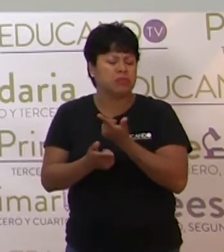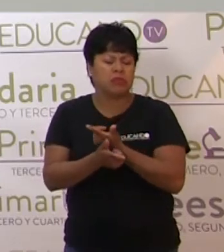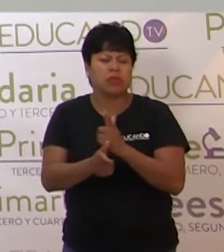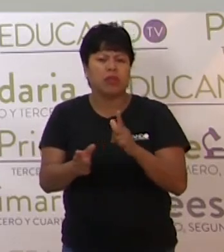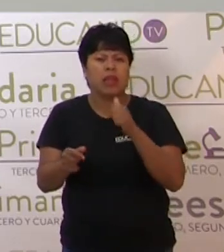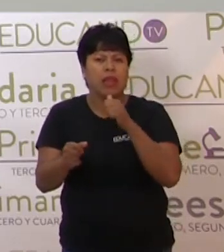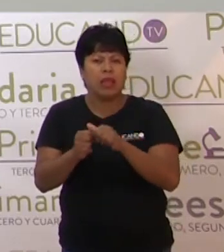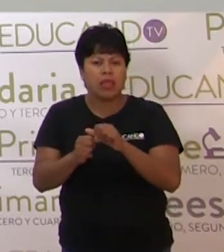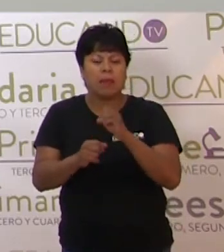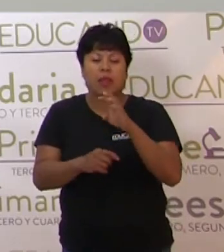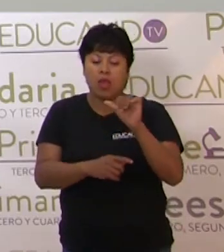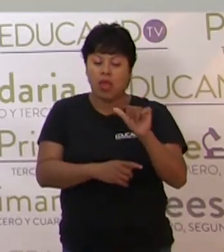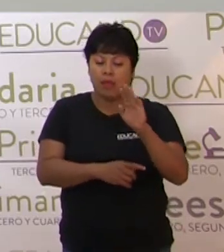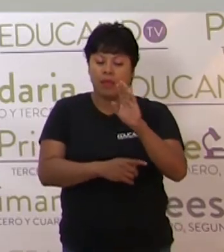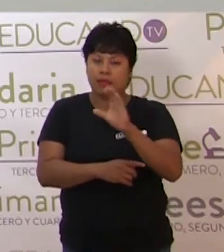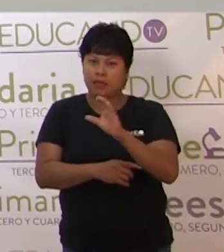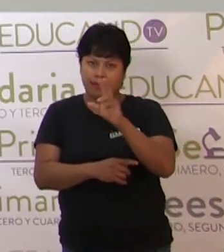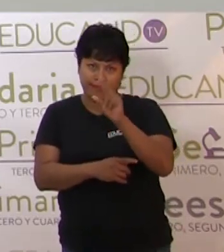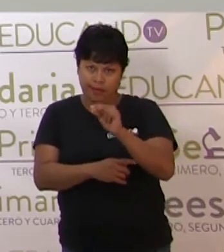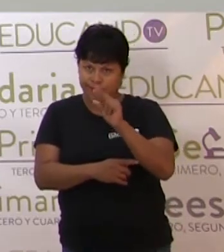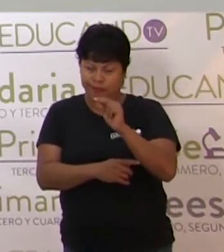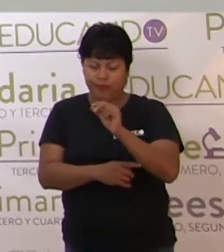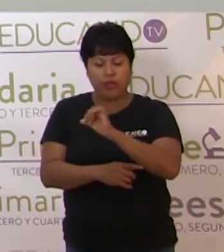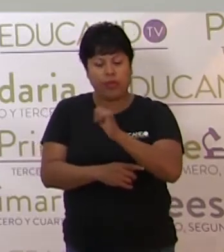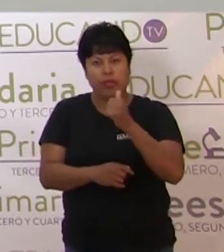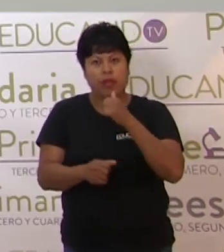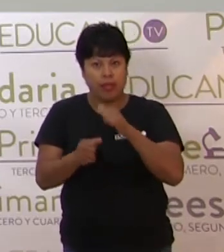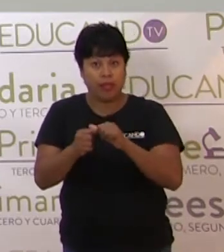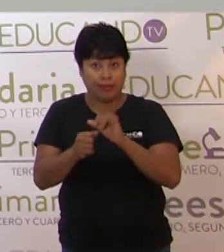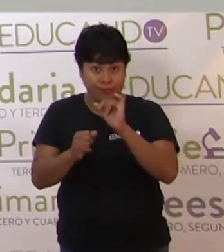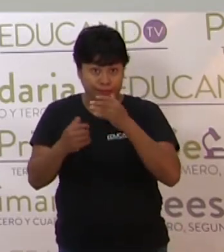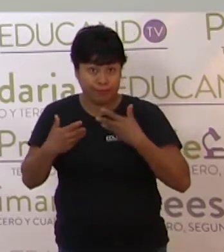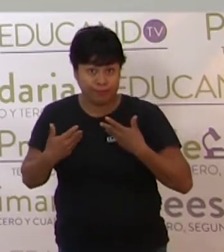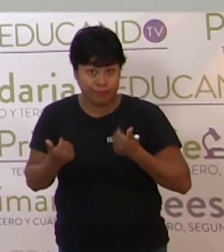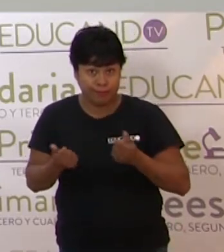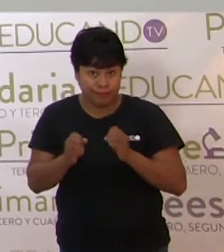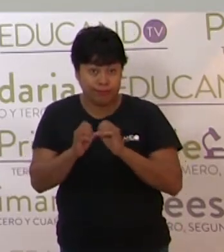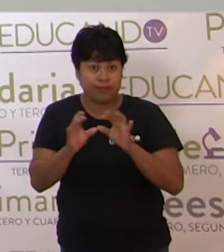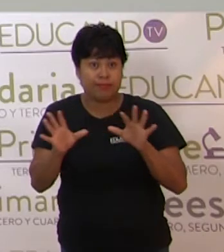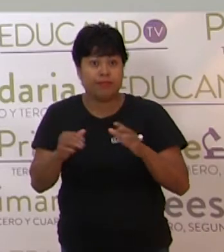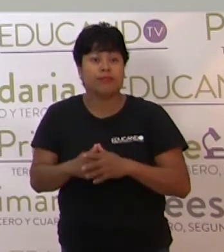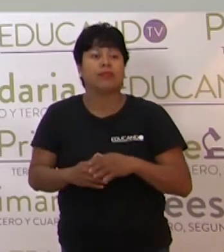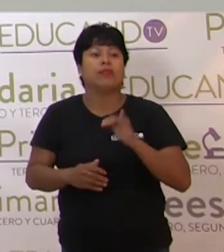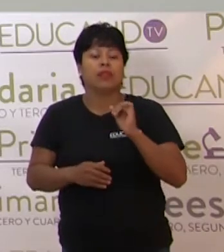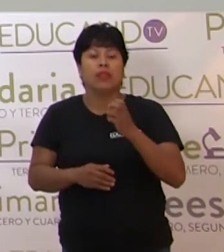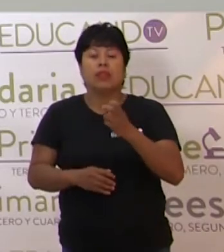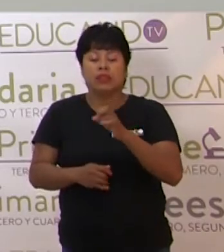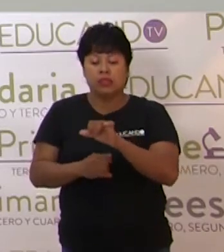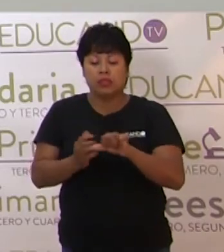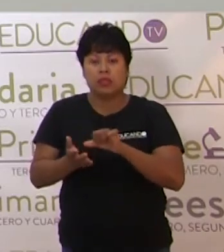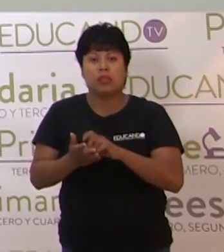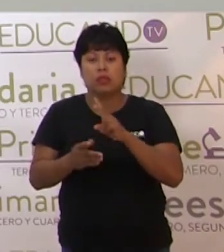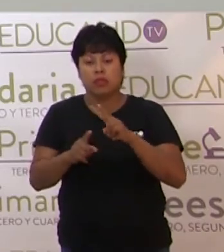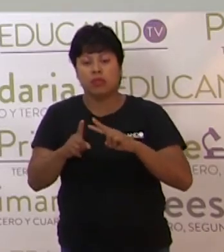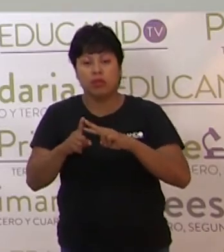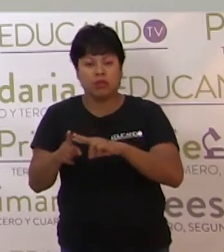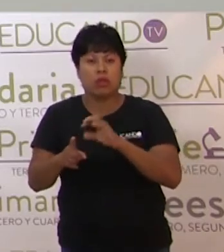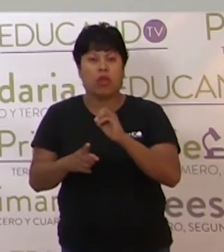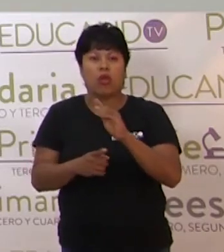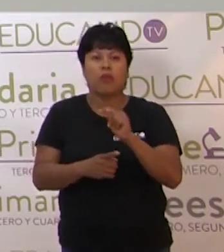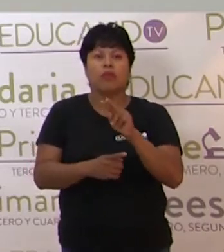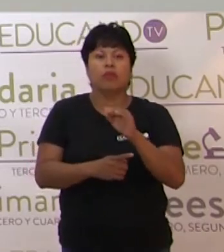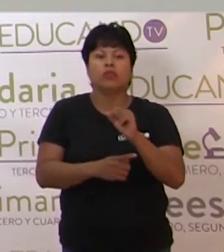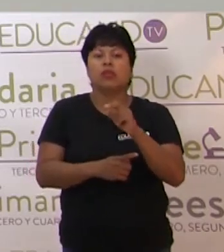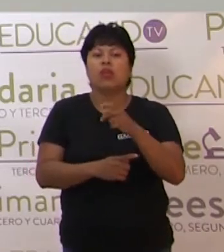excepto las otras que estamos usando en el triángulo quedó claro sí bueno el centro en un triángulo o tus ángulo